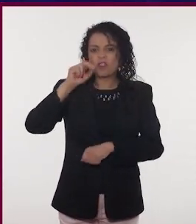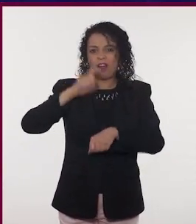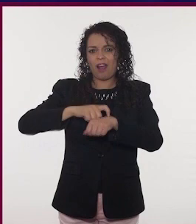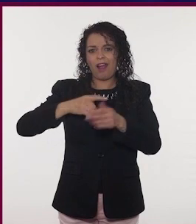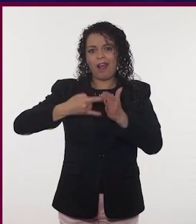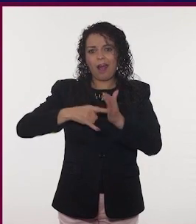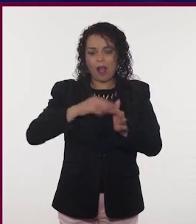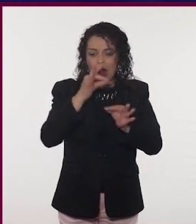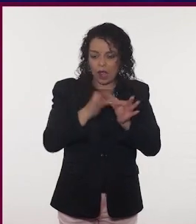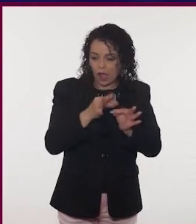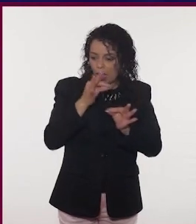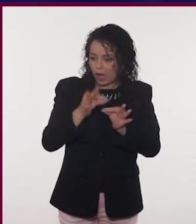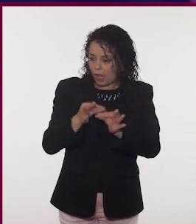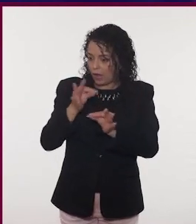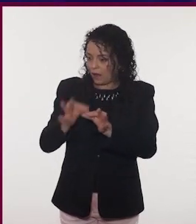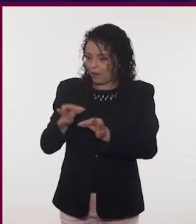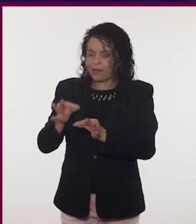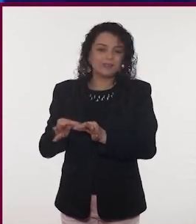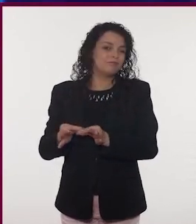tan rigurosos,